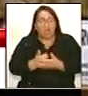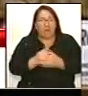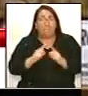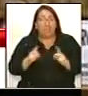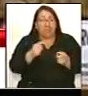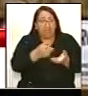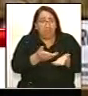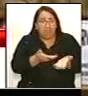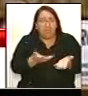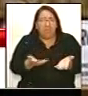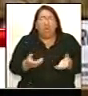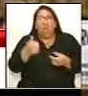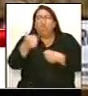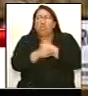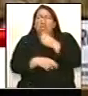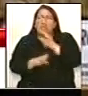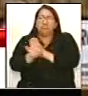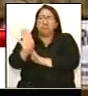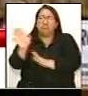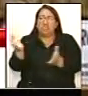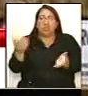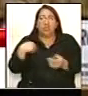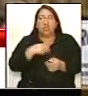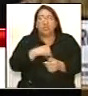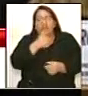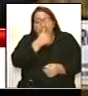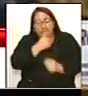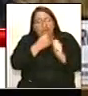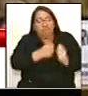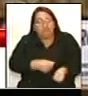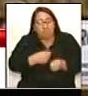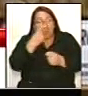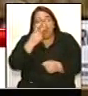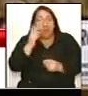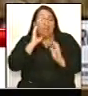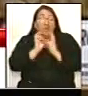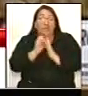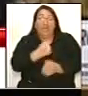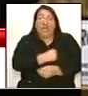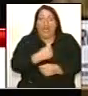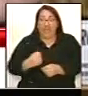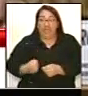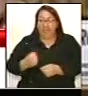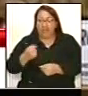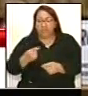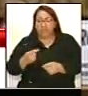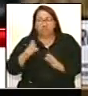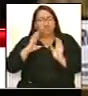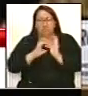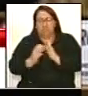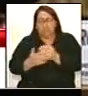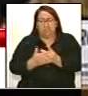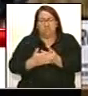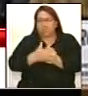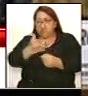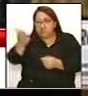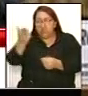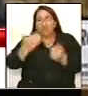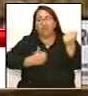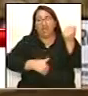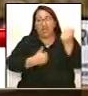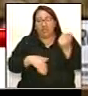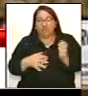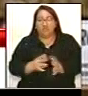da envidia. Porque uno mira, por ejemplo, al Canadá, y para ir no tan lejos, veamos a los